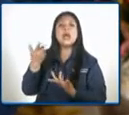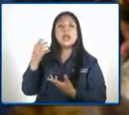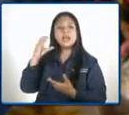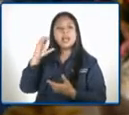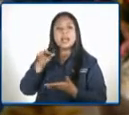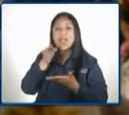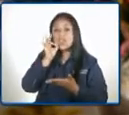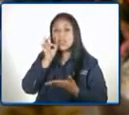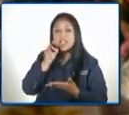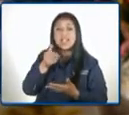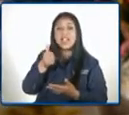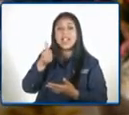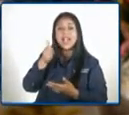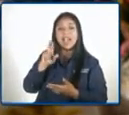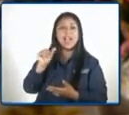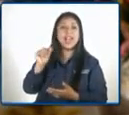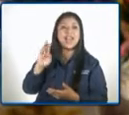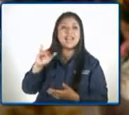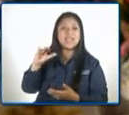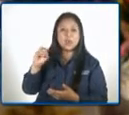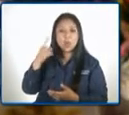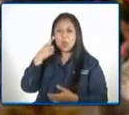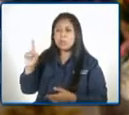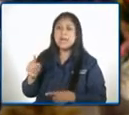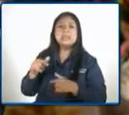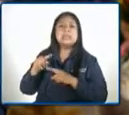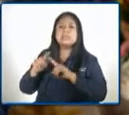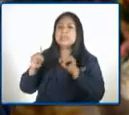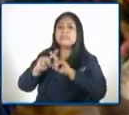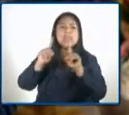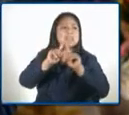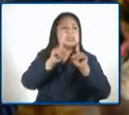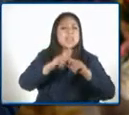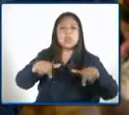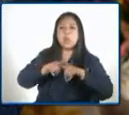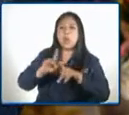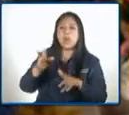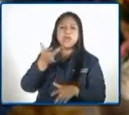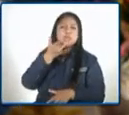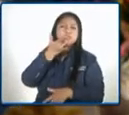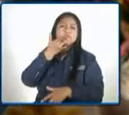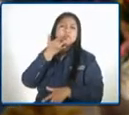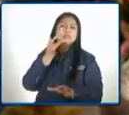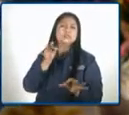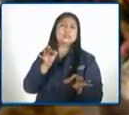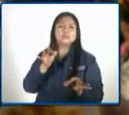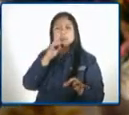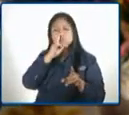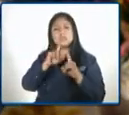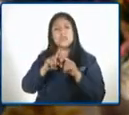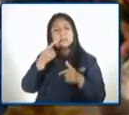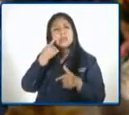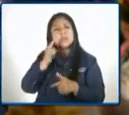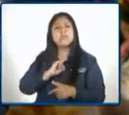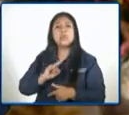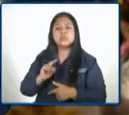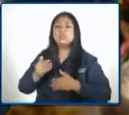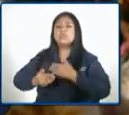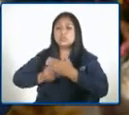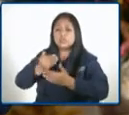y esos cafés en distintos lugares se han ido destacando por su exquisitez, porque además son